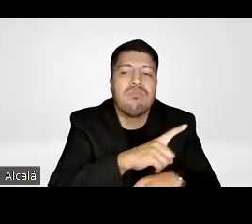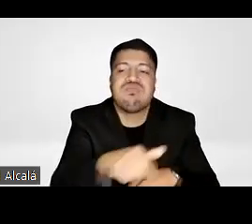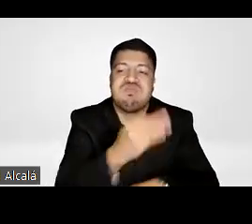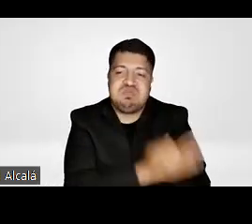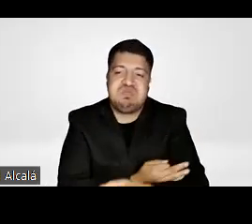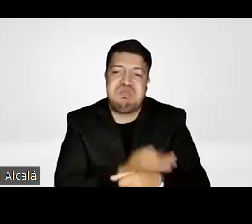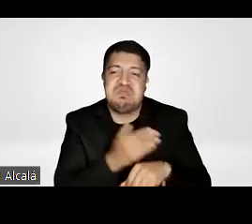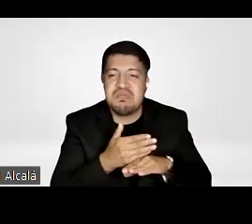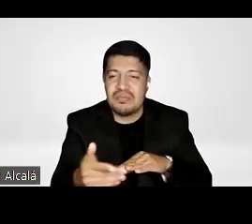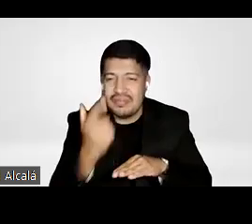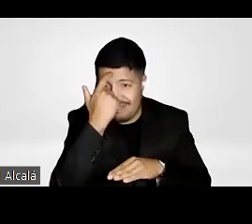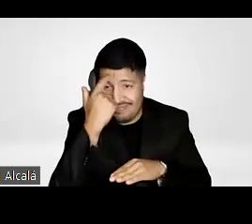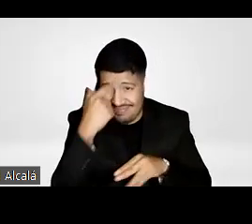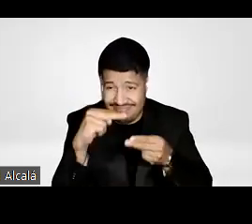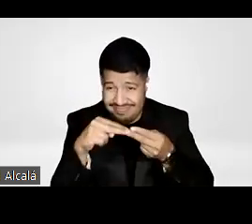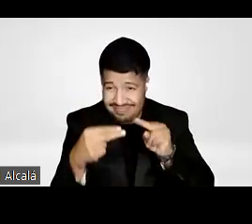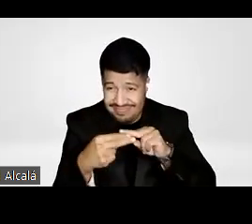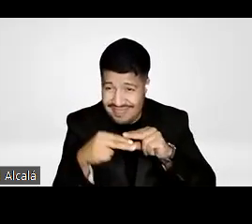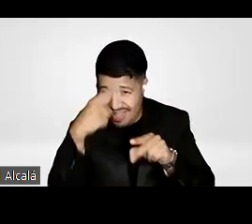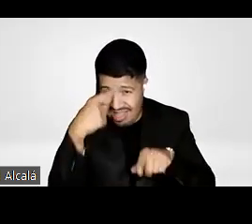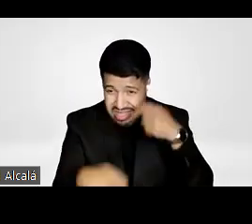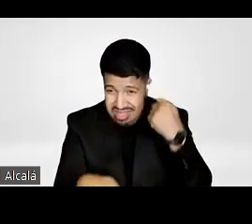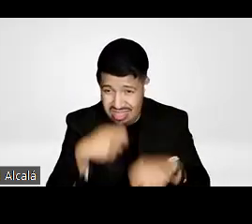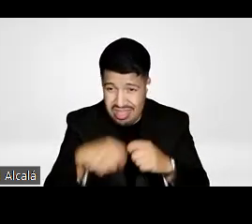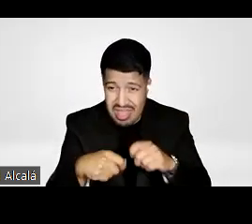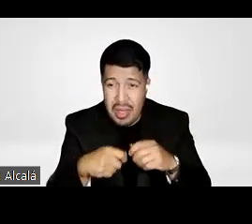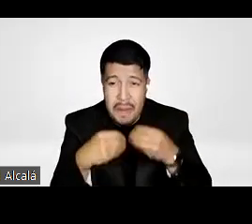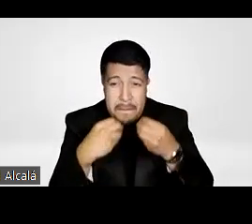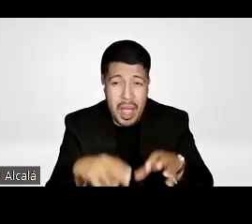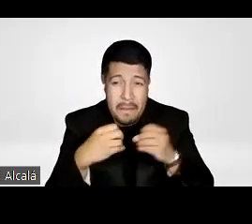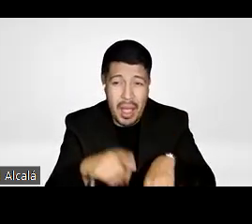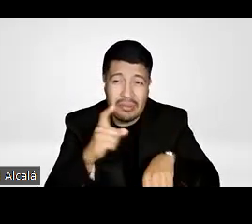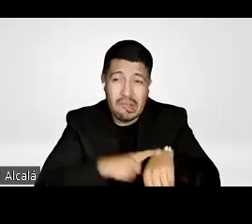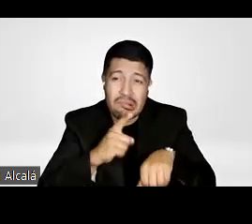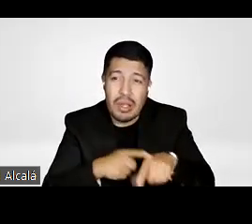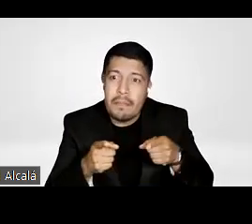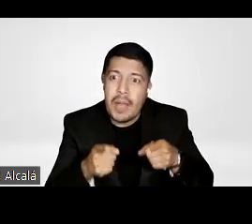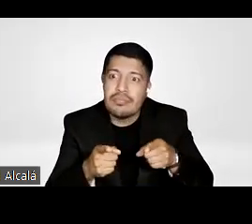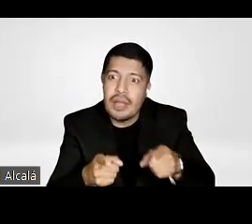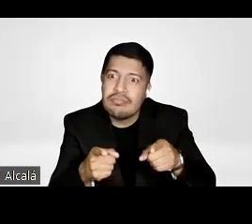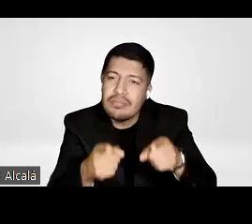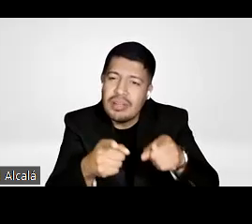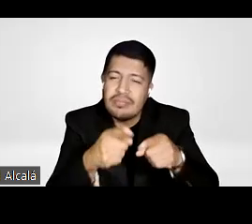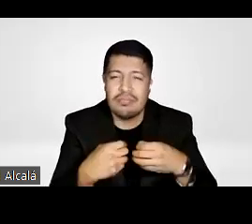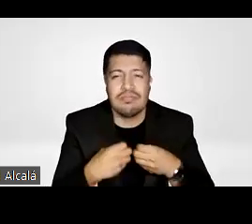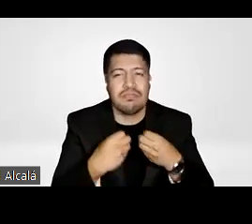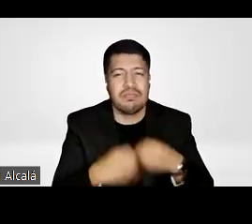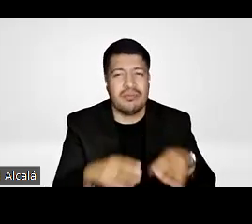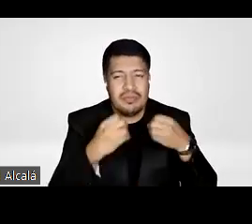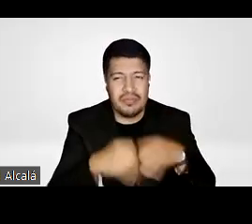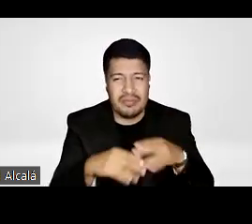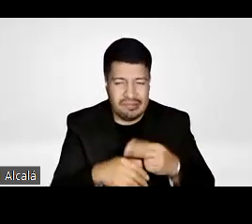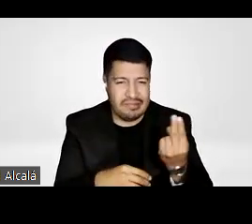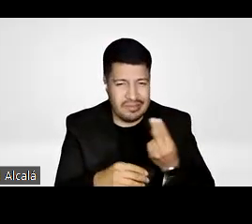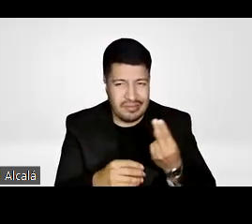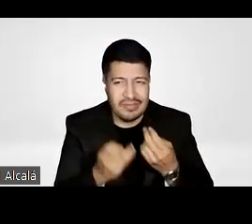plasticidad cerebral y ya desperdiciamos grandes oportunidades de impactar en el pronóstico de organización de secuela de